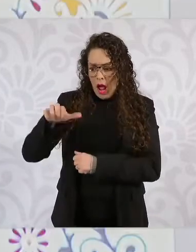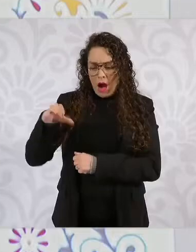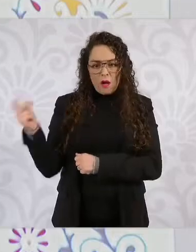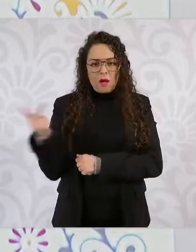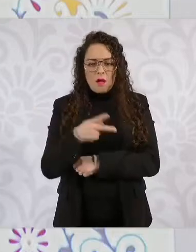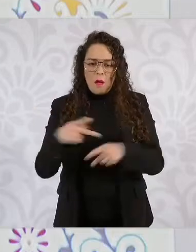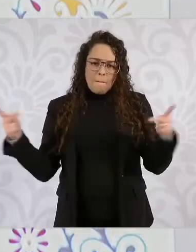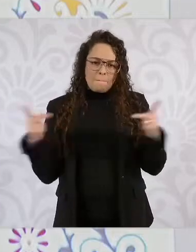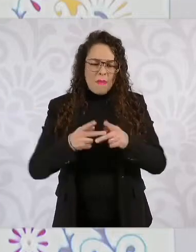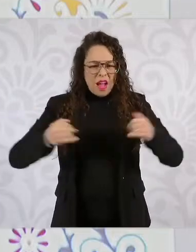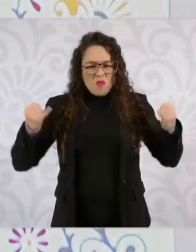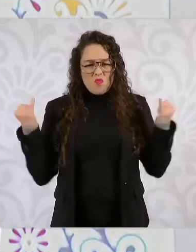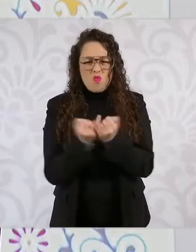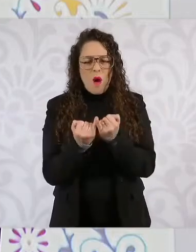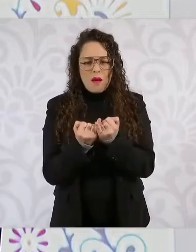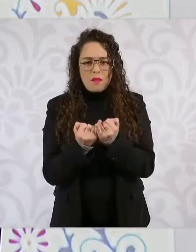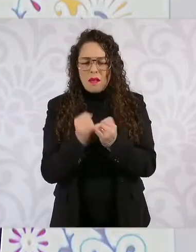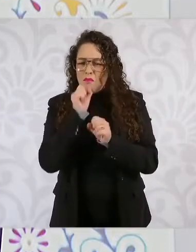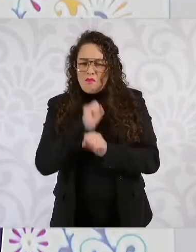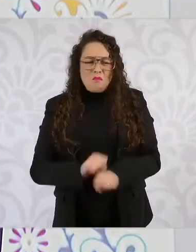No es menor eso.